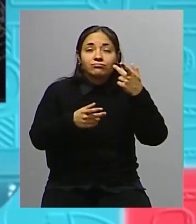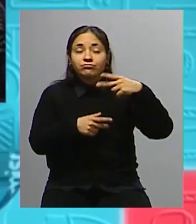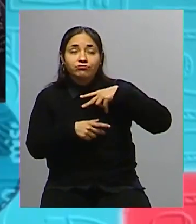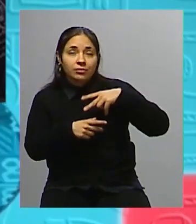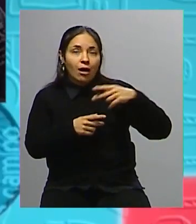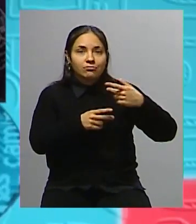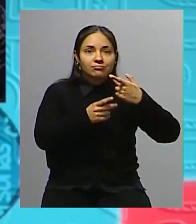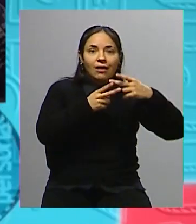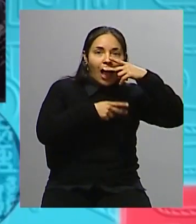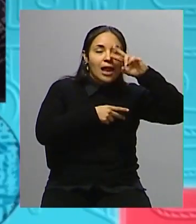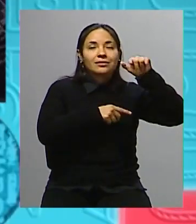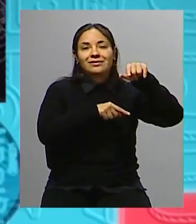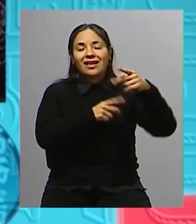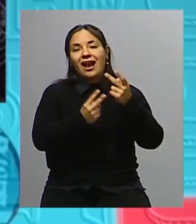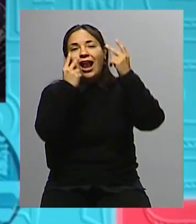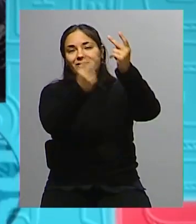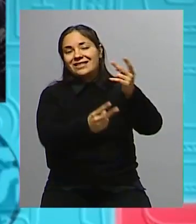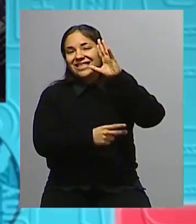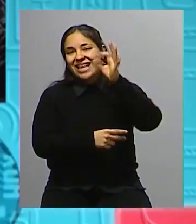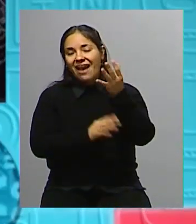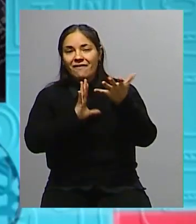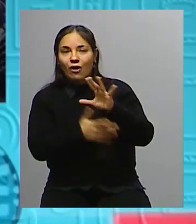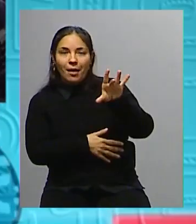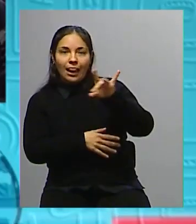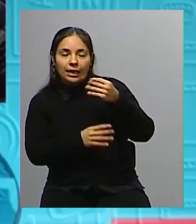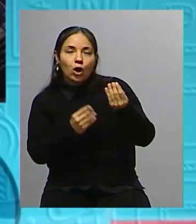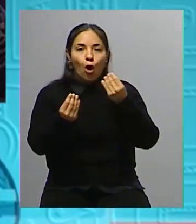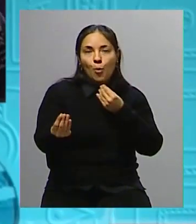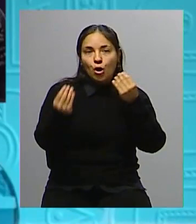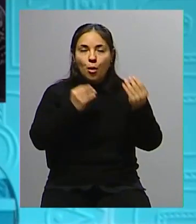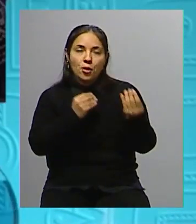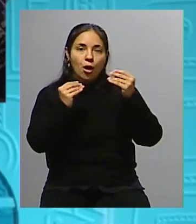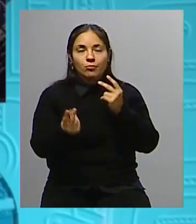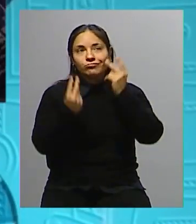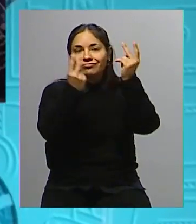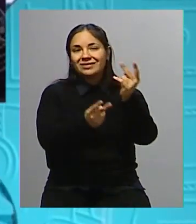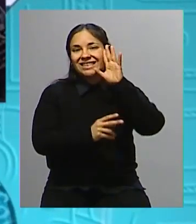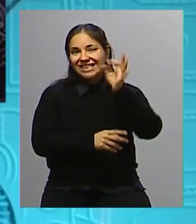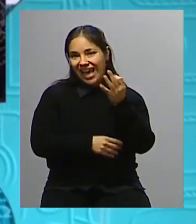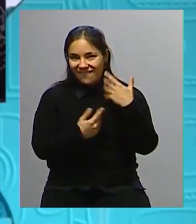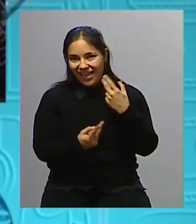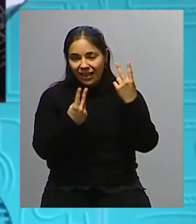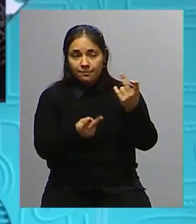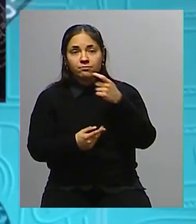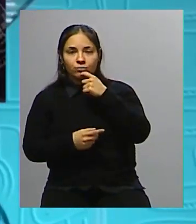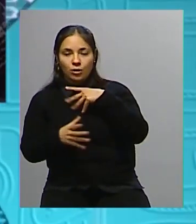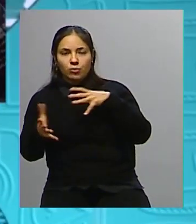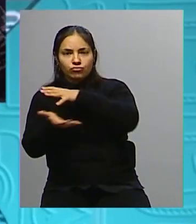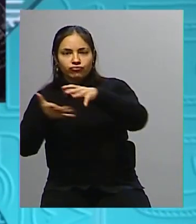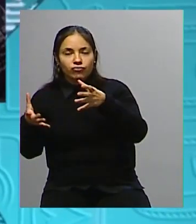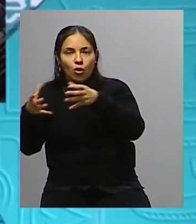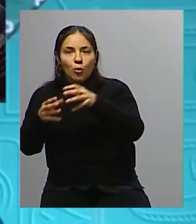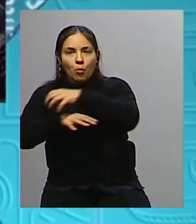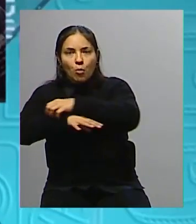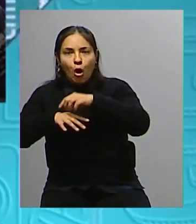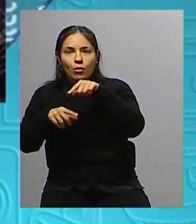porque tienden a tener mayor capacidad para poder elegir cuándo y en qué condiciones migrar. Claro. Y las personas que son de clases más bajas, en general, no